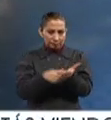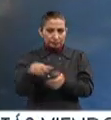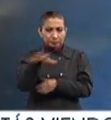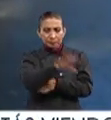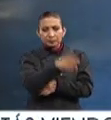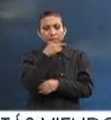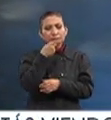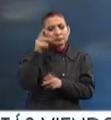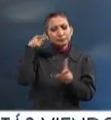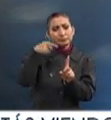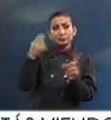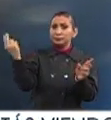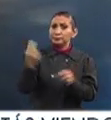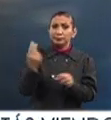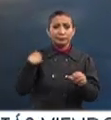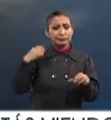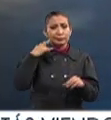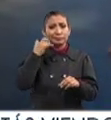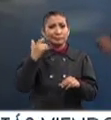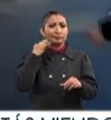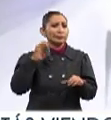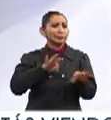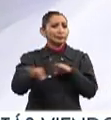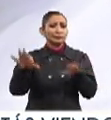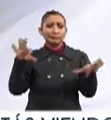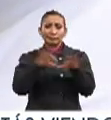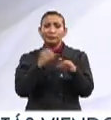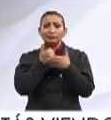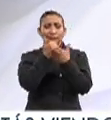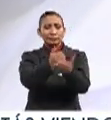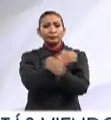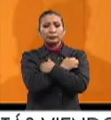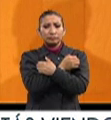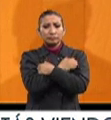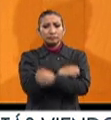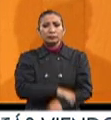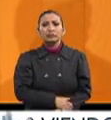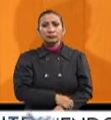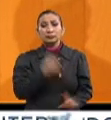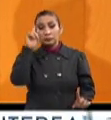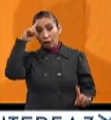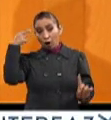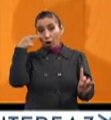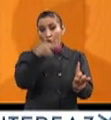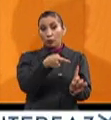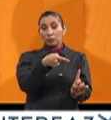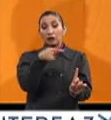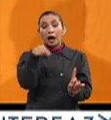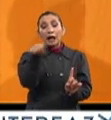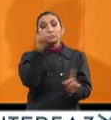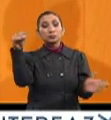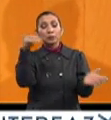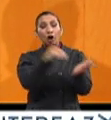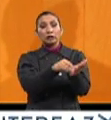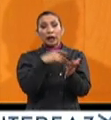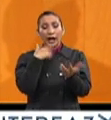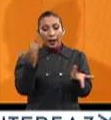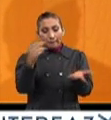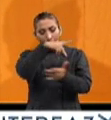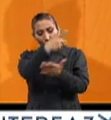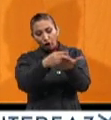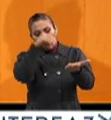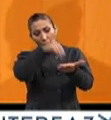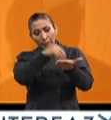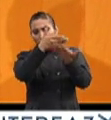Diputados, se refirió a la necesidad de sumar esfuerzos en favor de la educación. El objetivo es establecer una política